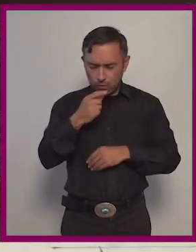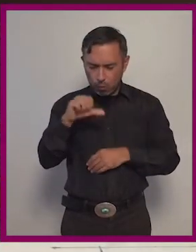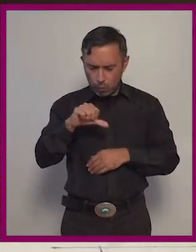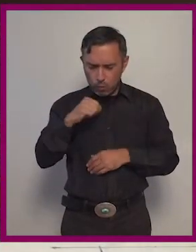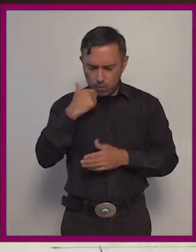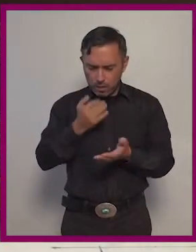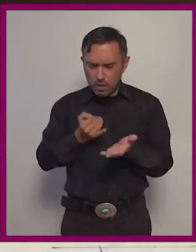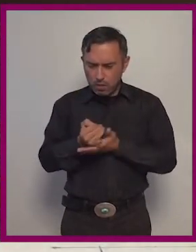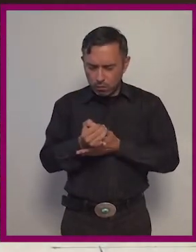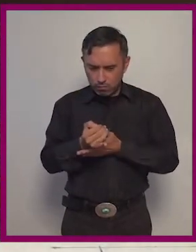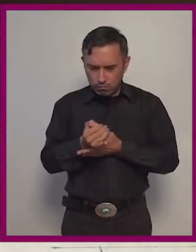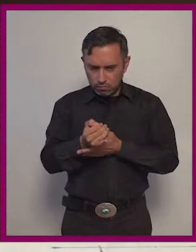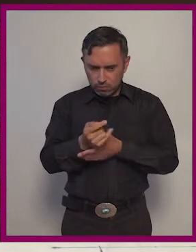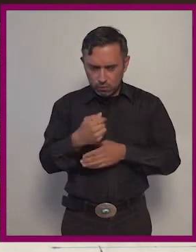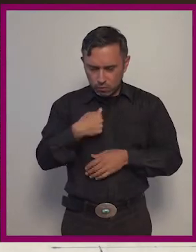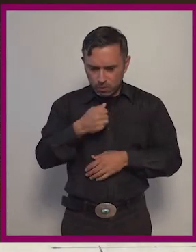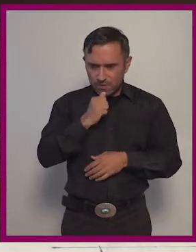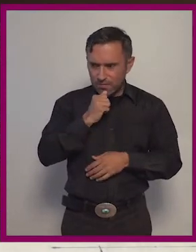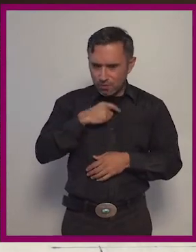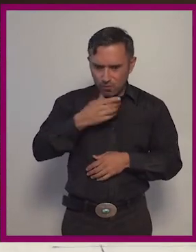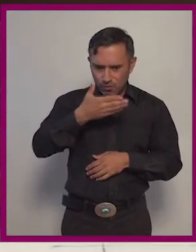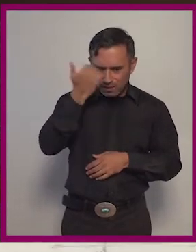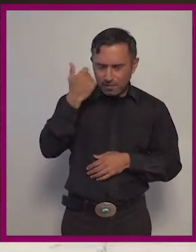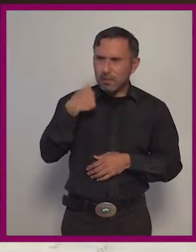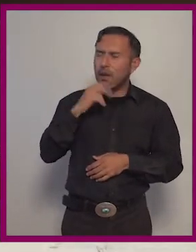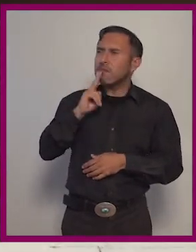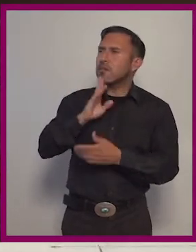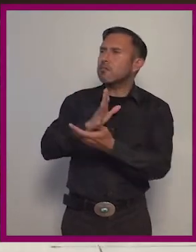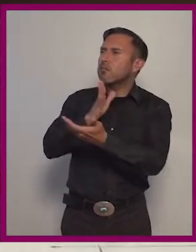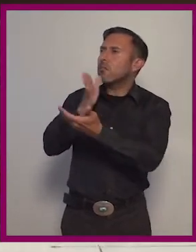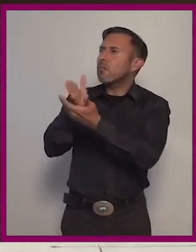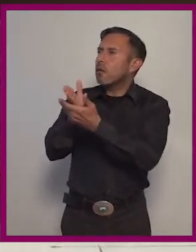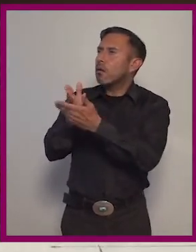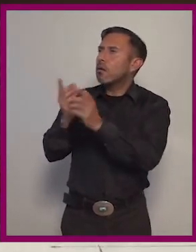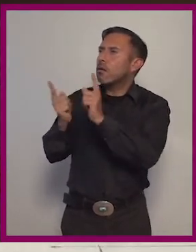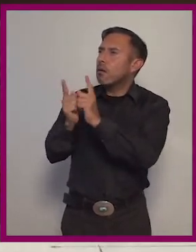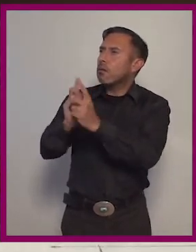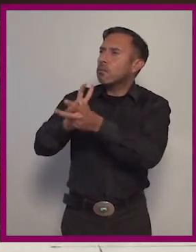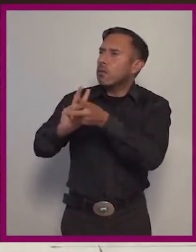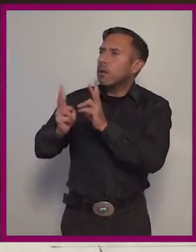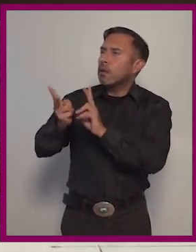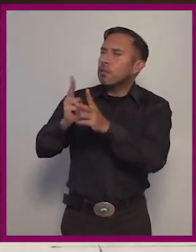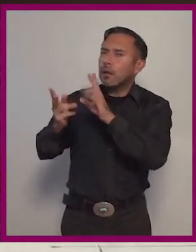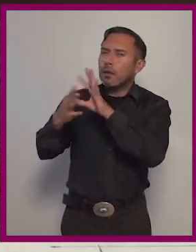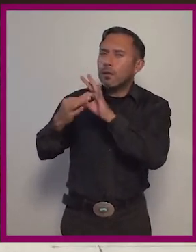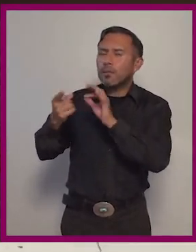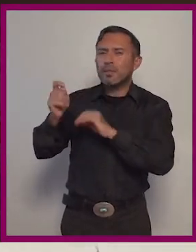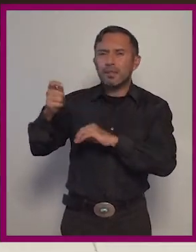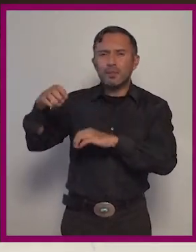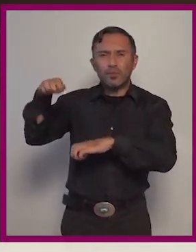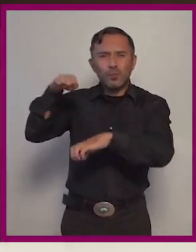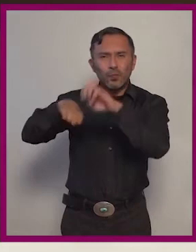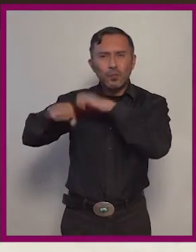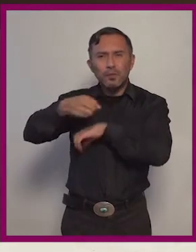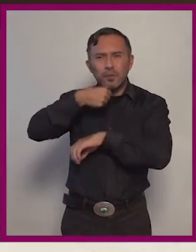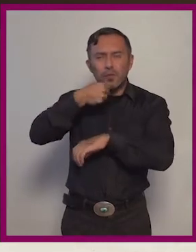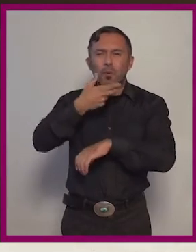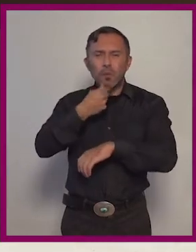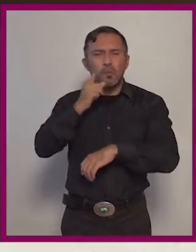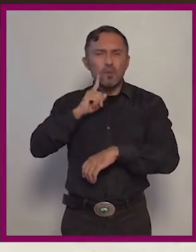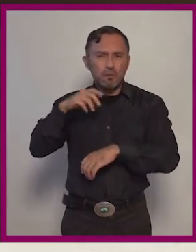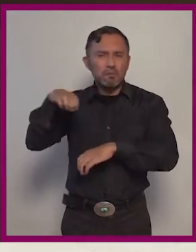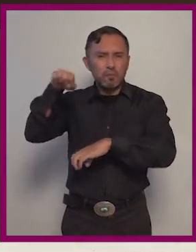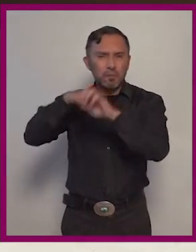pero si no lo sabes, vas con alguien más, de ir y platicar con los señores grandes o señoras